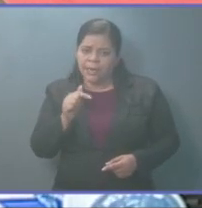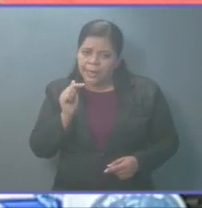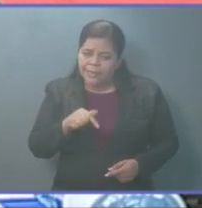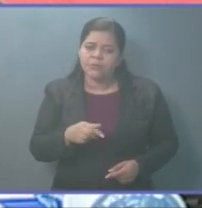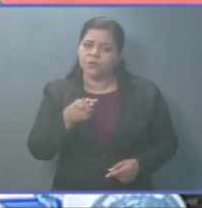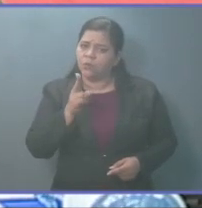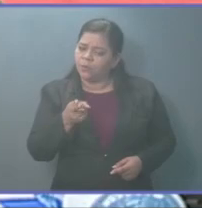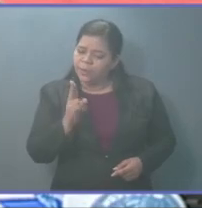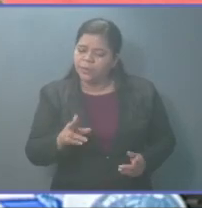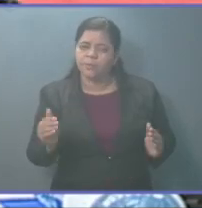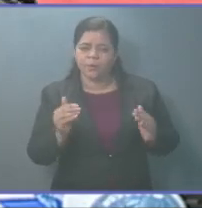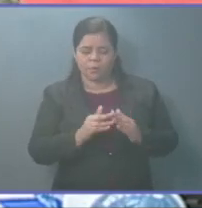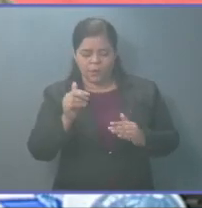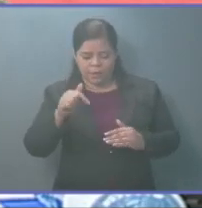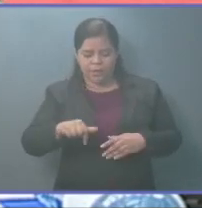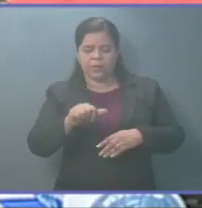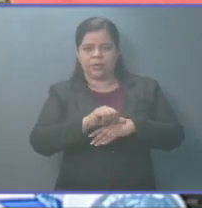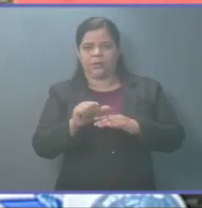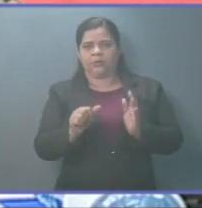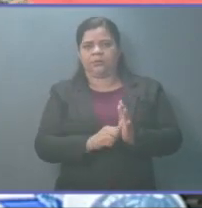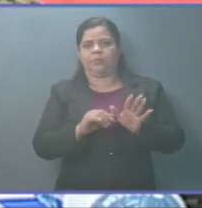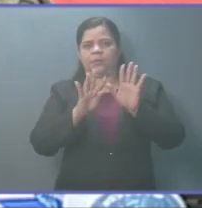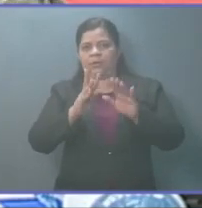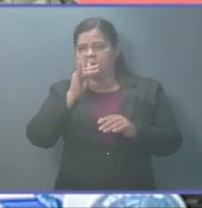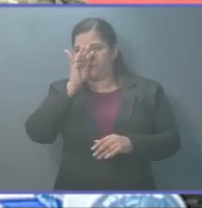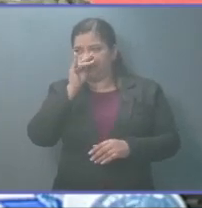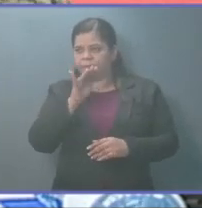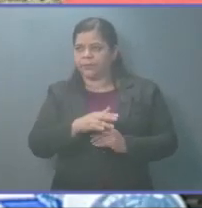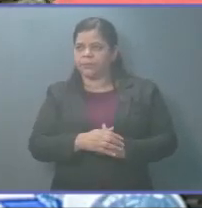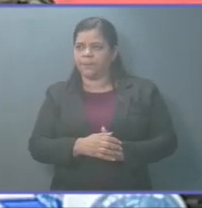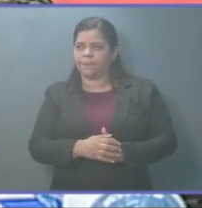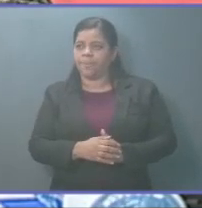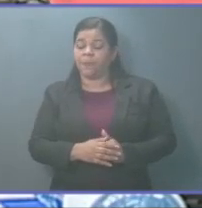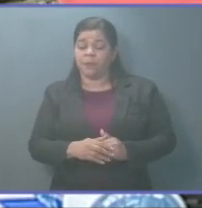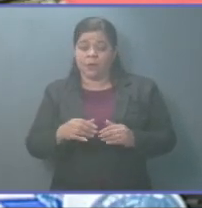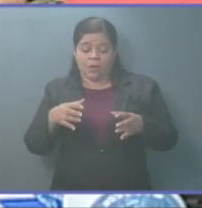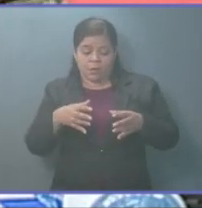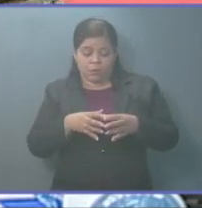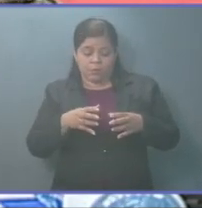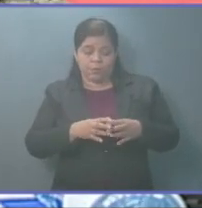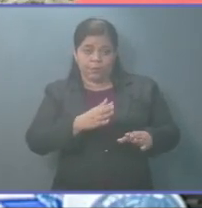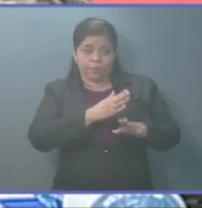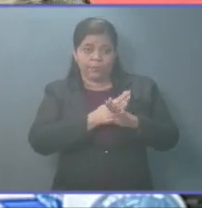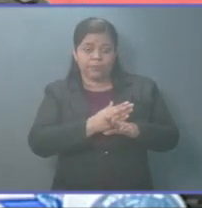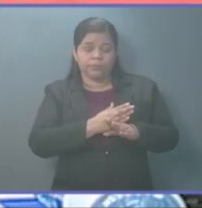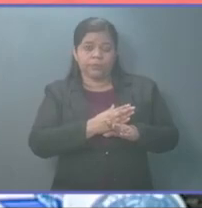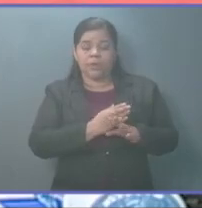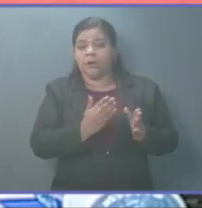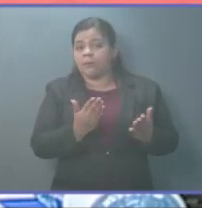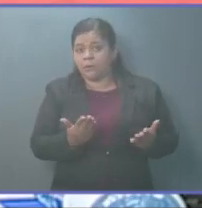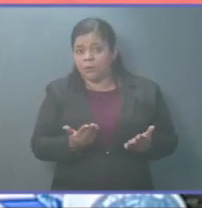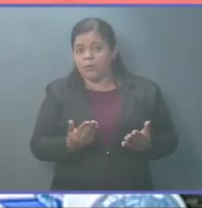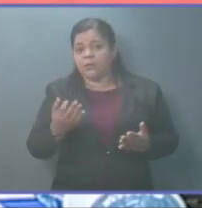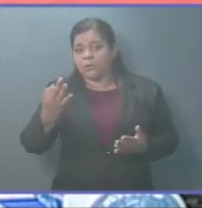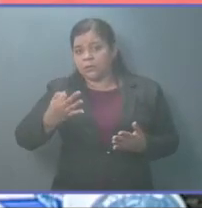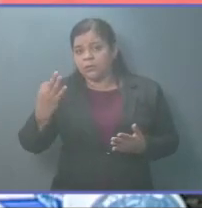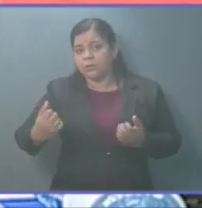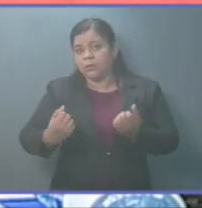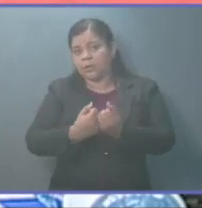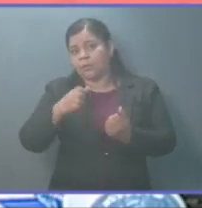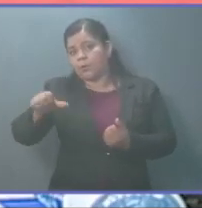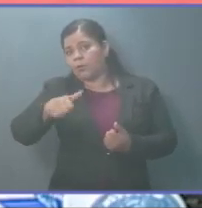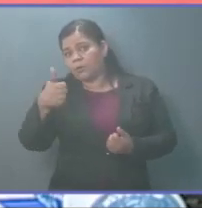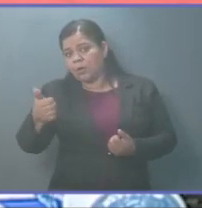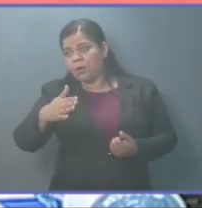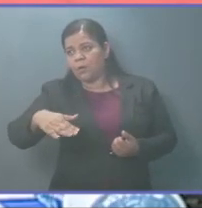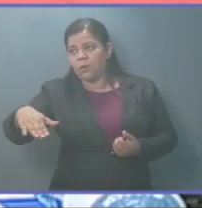presenció acá el 9 de febrero. Un Estado Mayor Presidencial que por economía de fuerza requirió de otras unidades